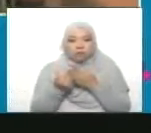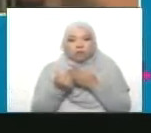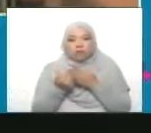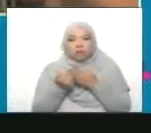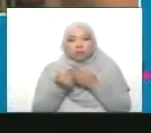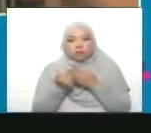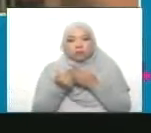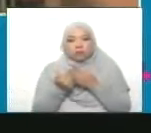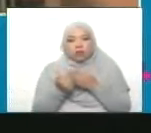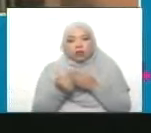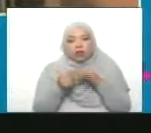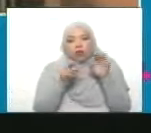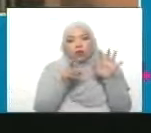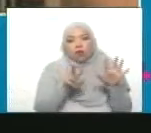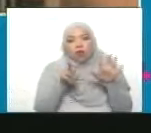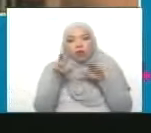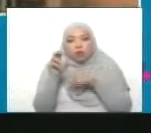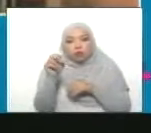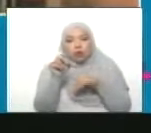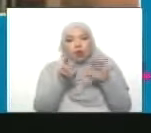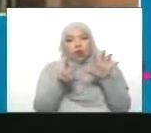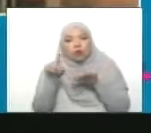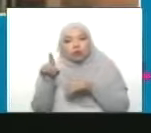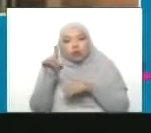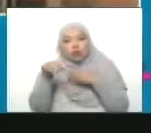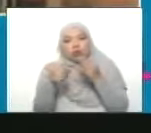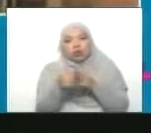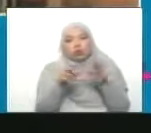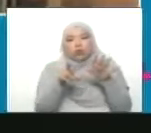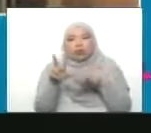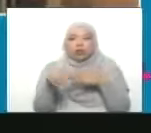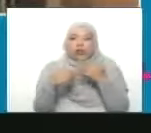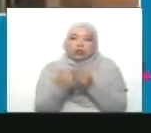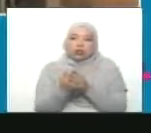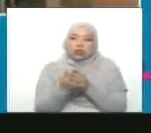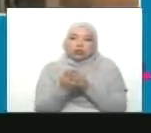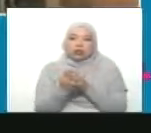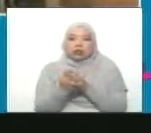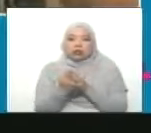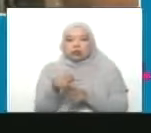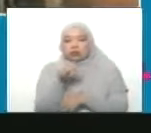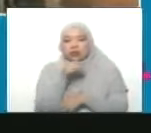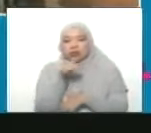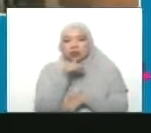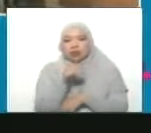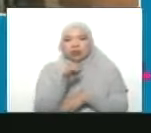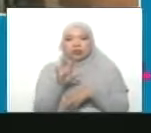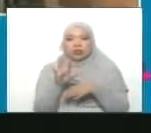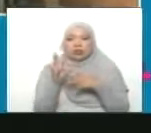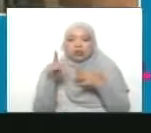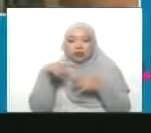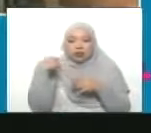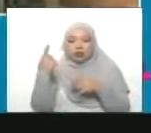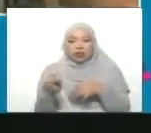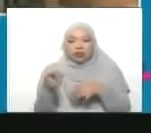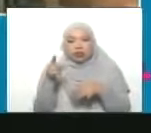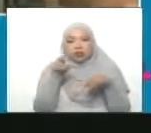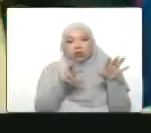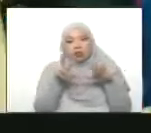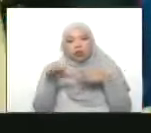entre el 81 y 83. 83. Fue cercano al día... En